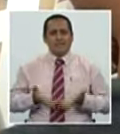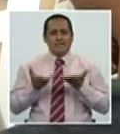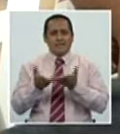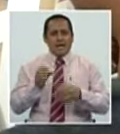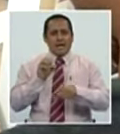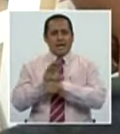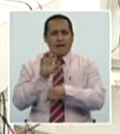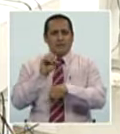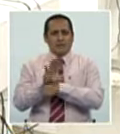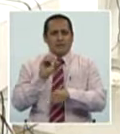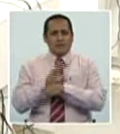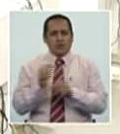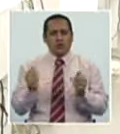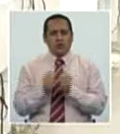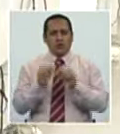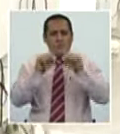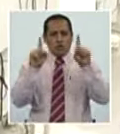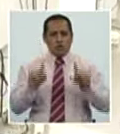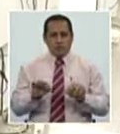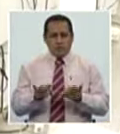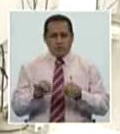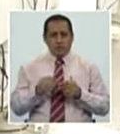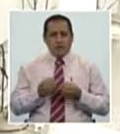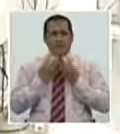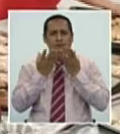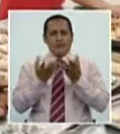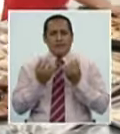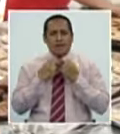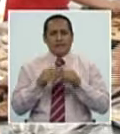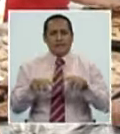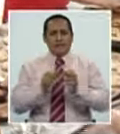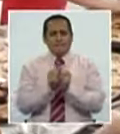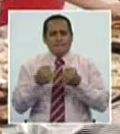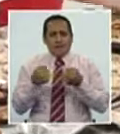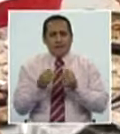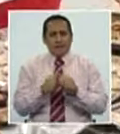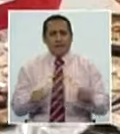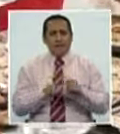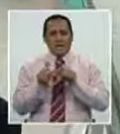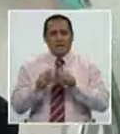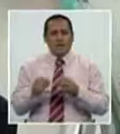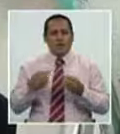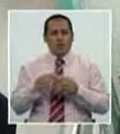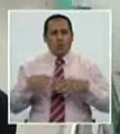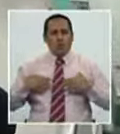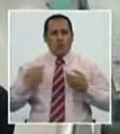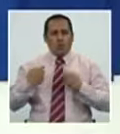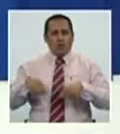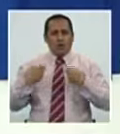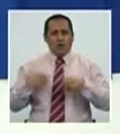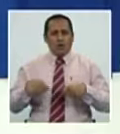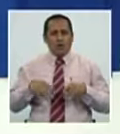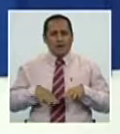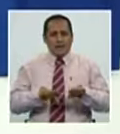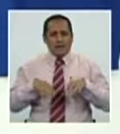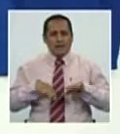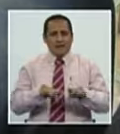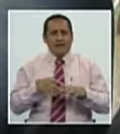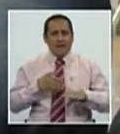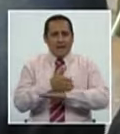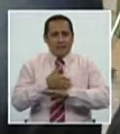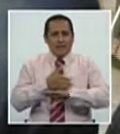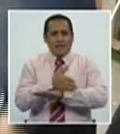forma, se brinda capacitación en computación e informática, panadería y pastelería, cuero, confección